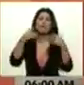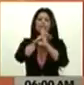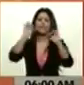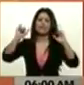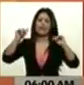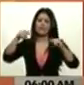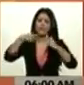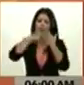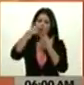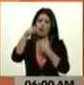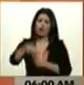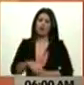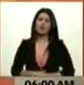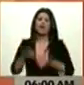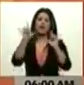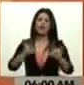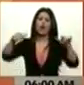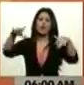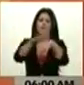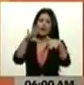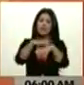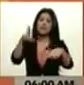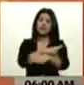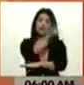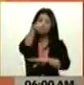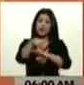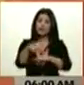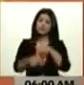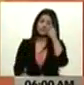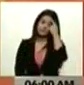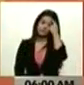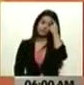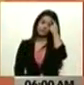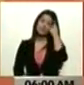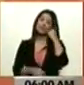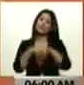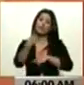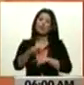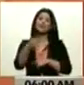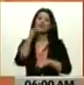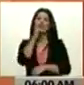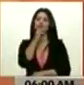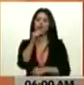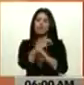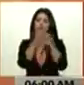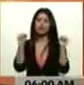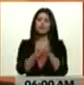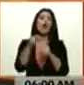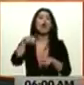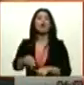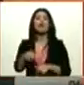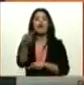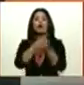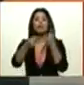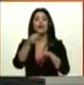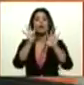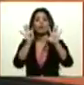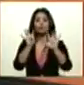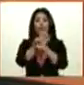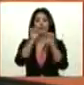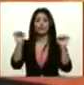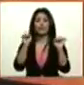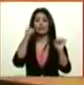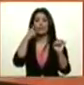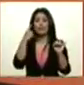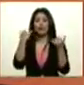programa. Se les quiero. Hoy es martes, vamos con el himno y con el noticiero matutino. Hoy se estrena Economía a las 9 de la mañana. Estamos en